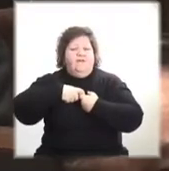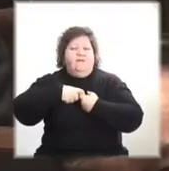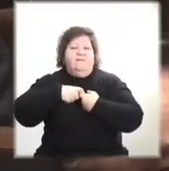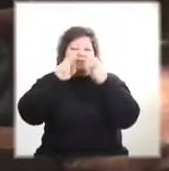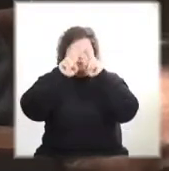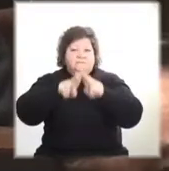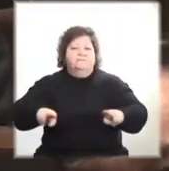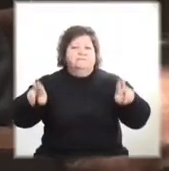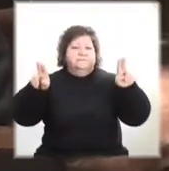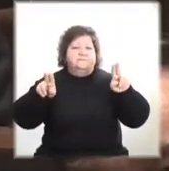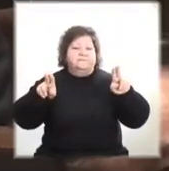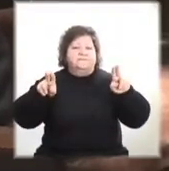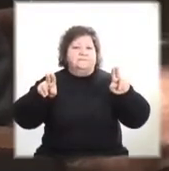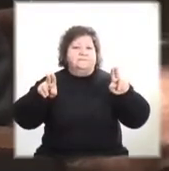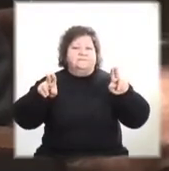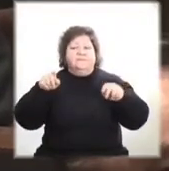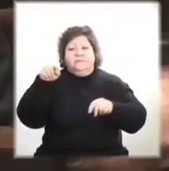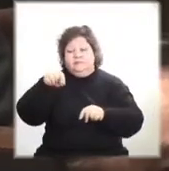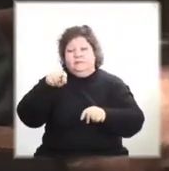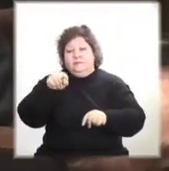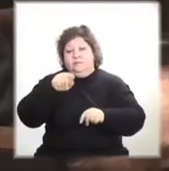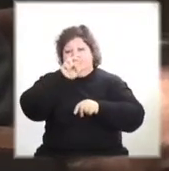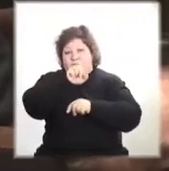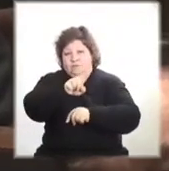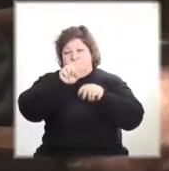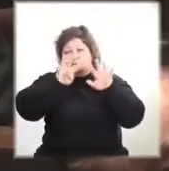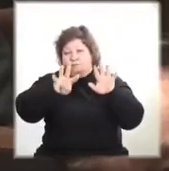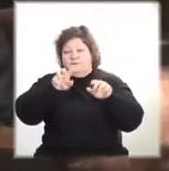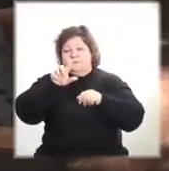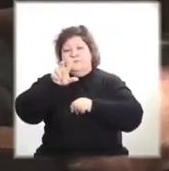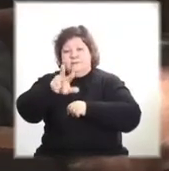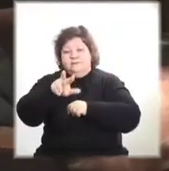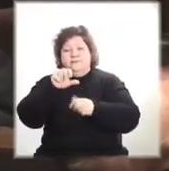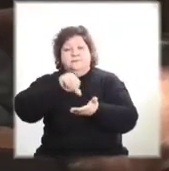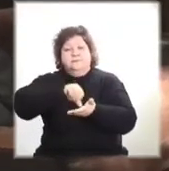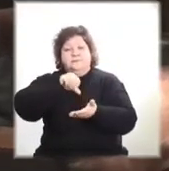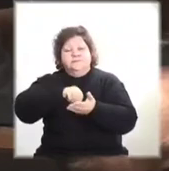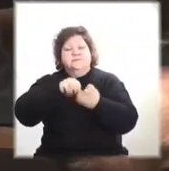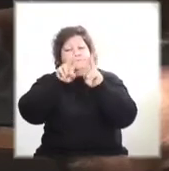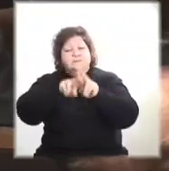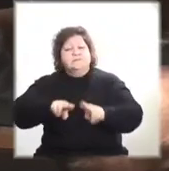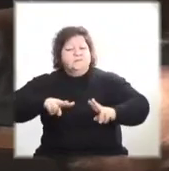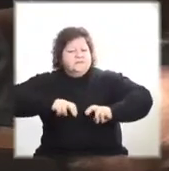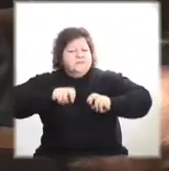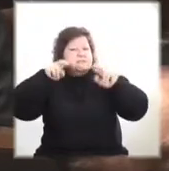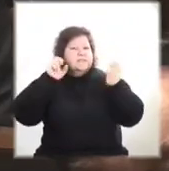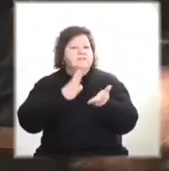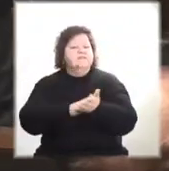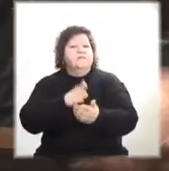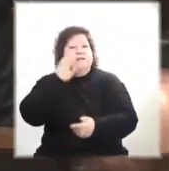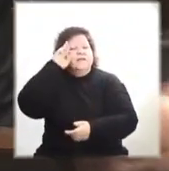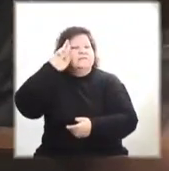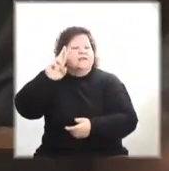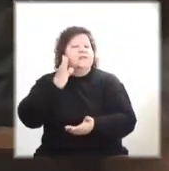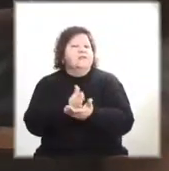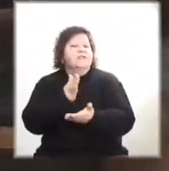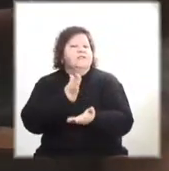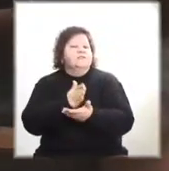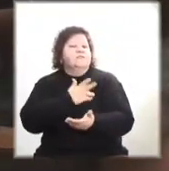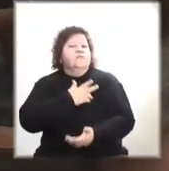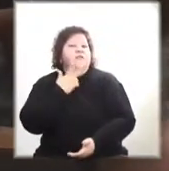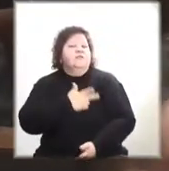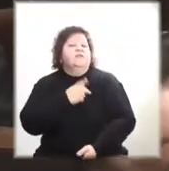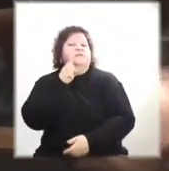Unidas. De esos 193 países, las Naciones Unidas hace un estudio del respeto a los derechos humanos de